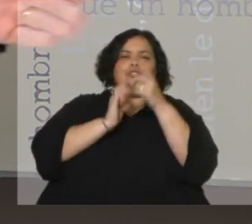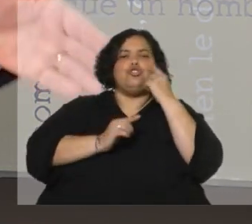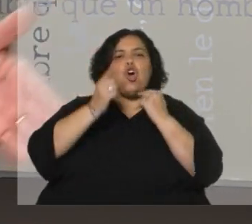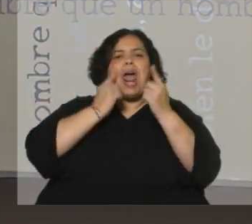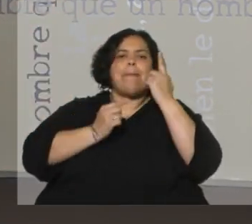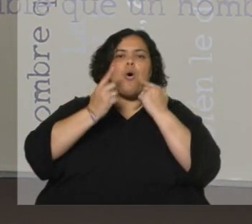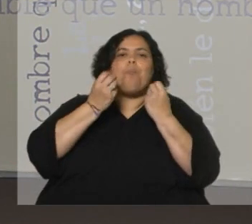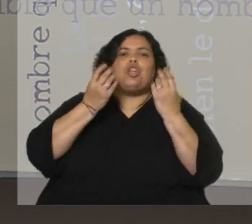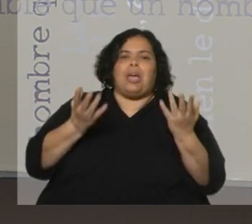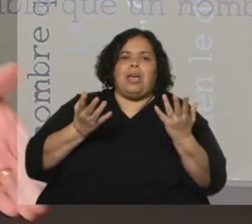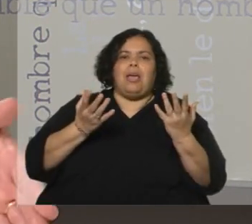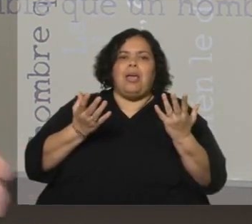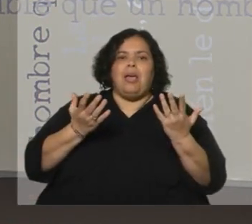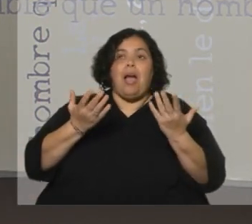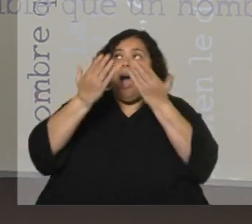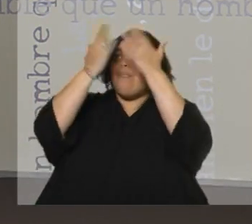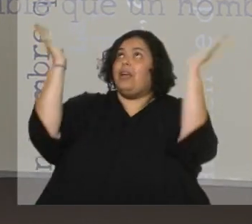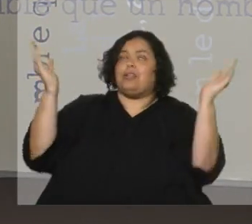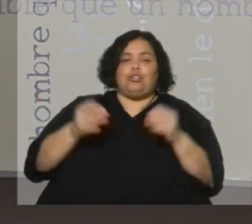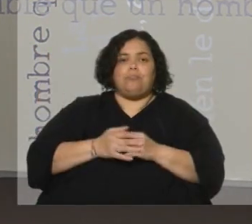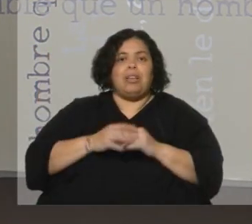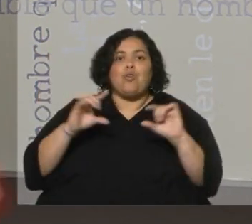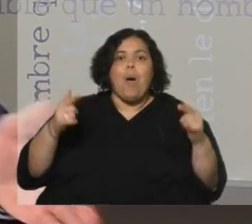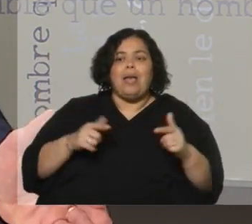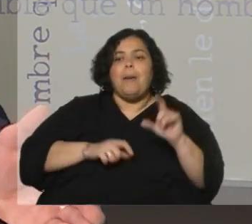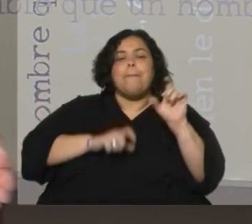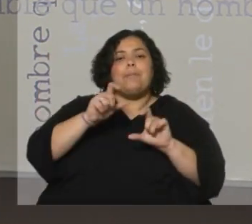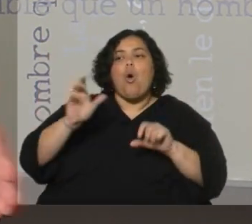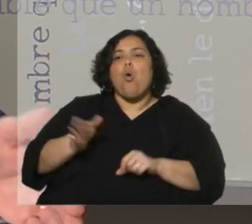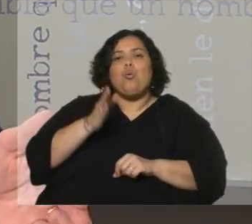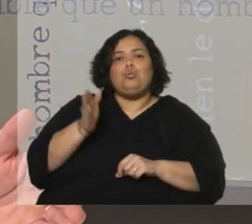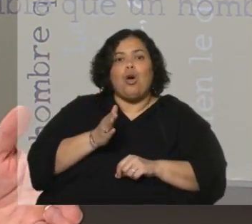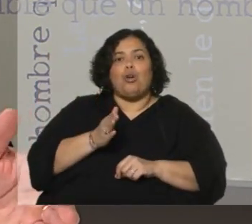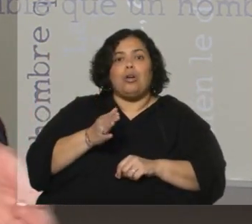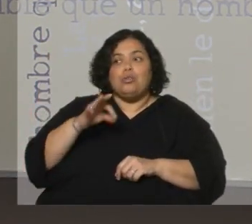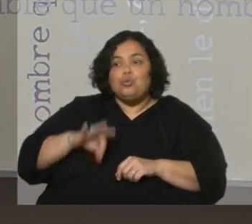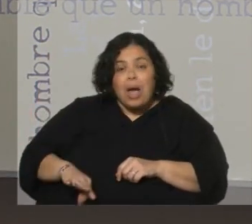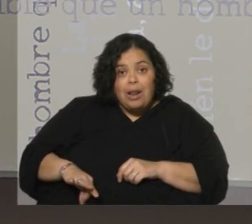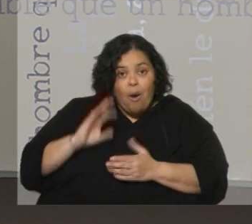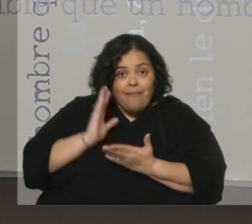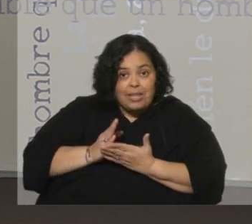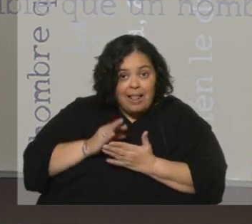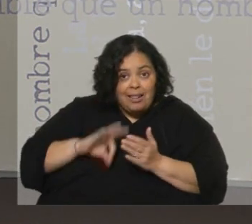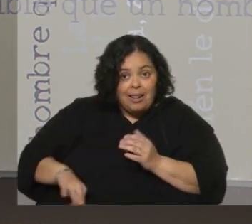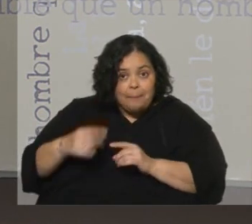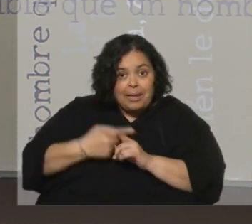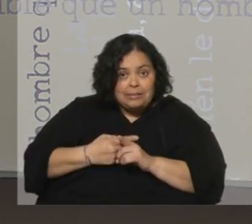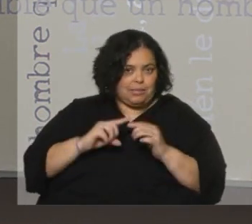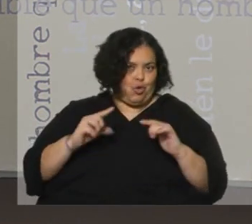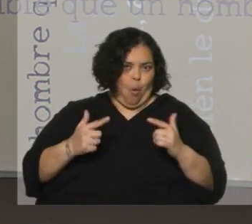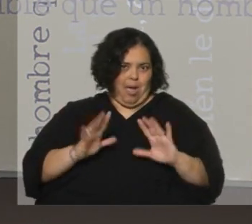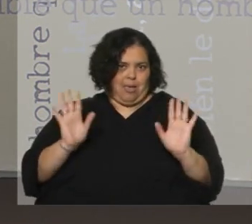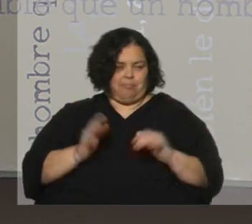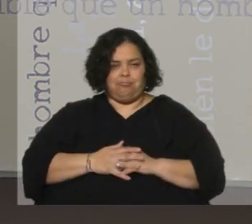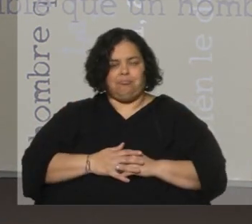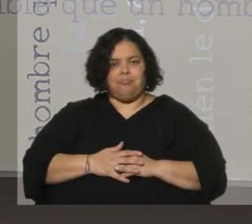agropecuario tiene tiene garantizado su sueldo a fin de mes lo tiene que tiene que levantar a producirlo productor agropecuario a veces tiene tres ingresos